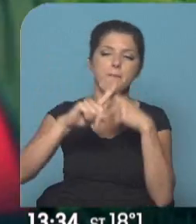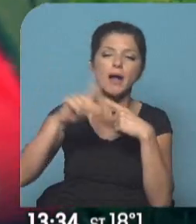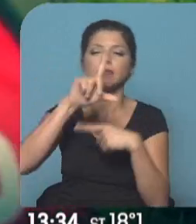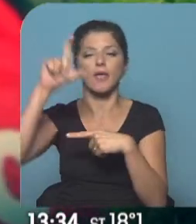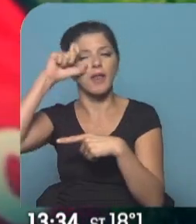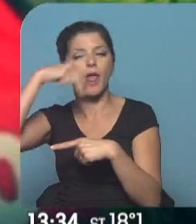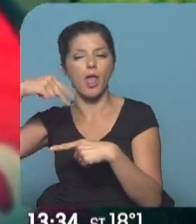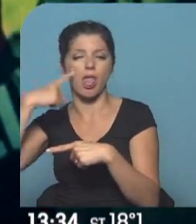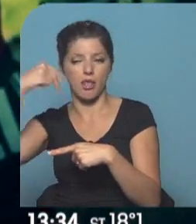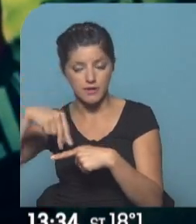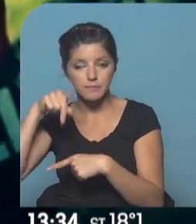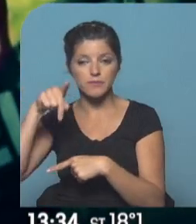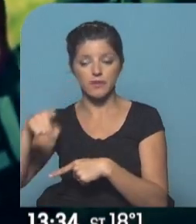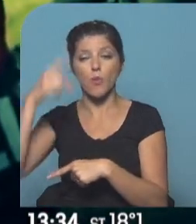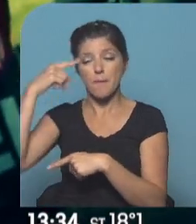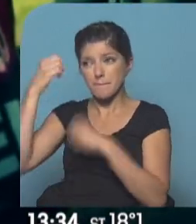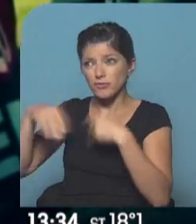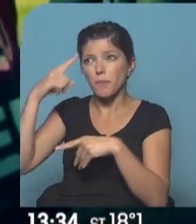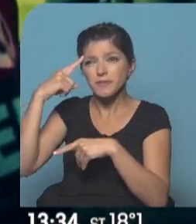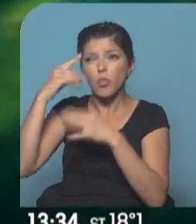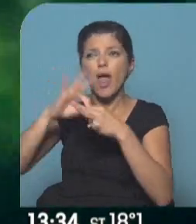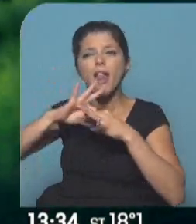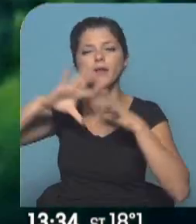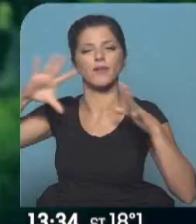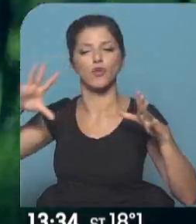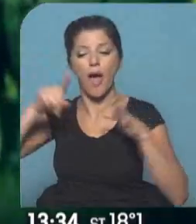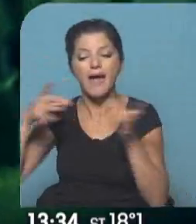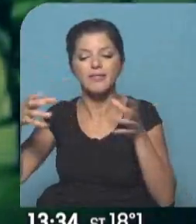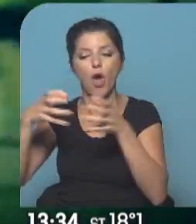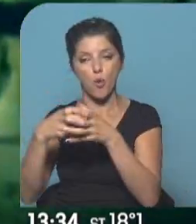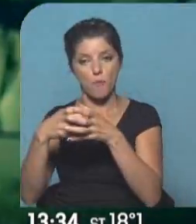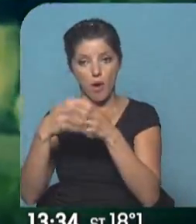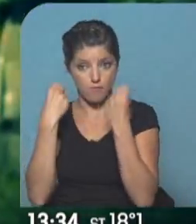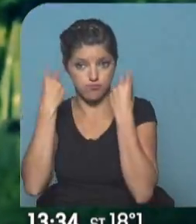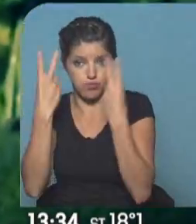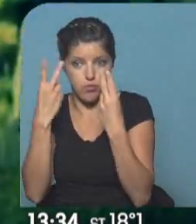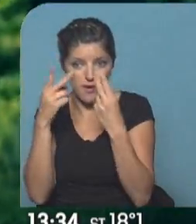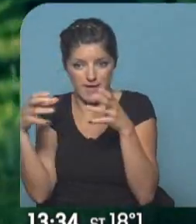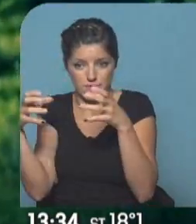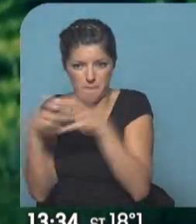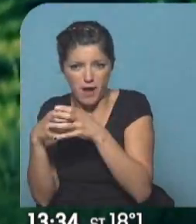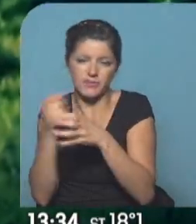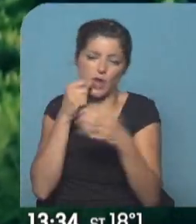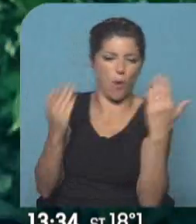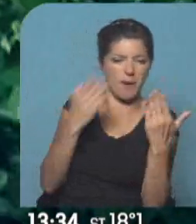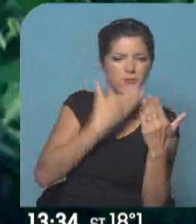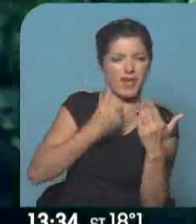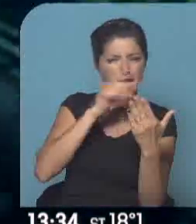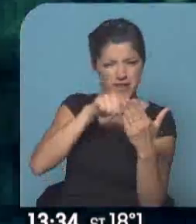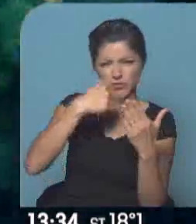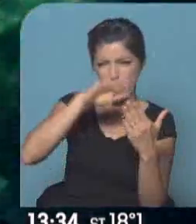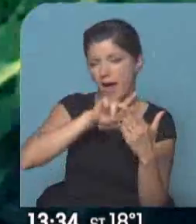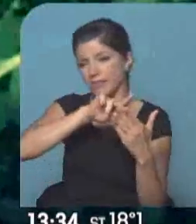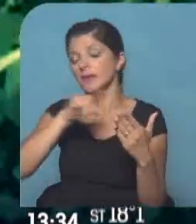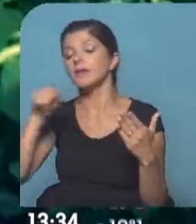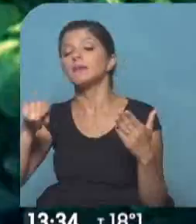en sus inicios a la teología de la liberación, la organización insurgente, mucho más pequeña que las FARC, todavía cuenta con alrededor